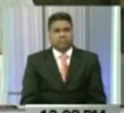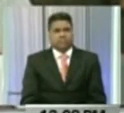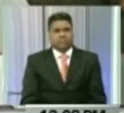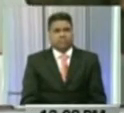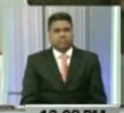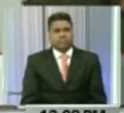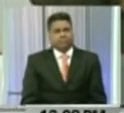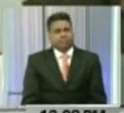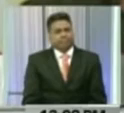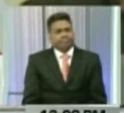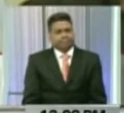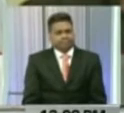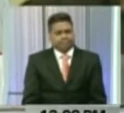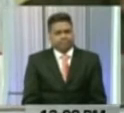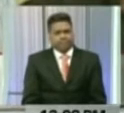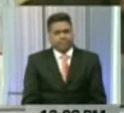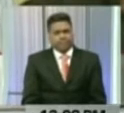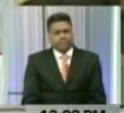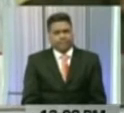Por supuesto